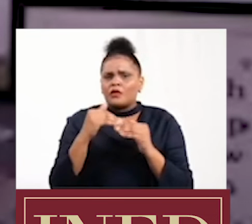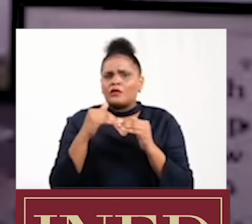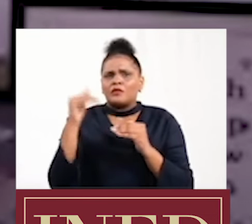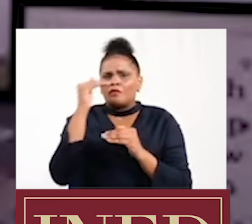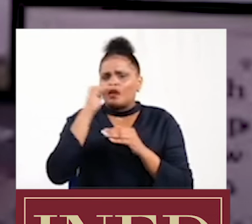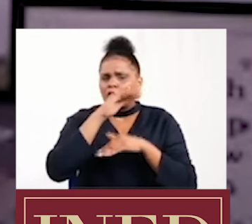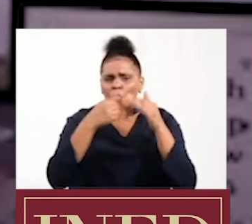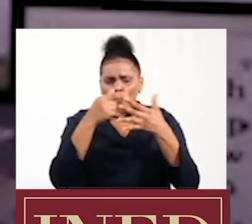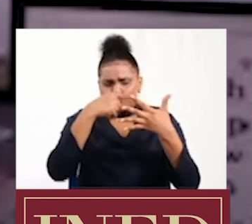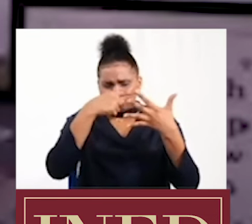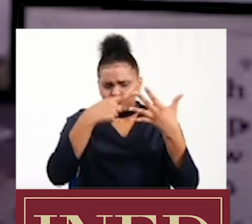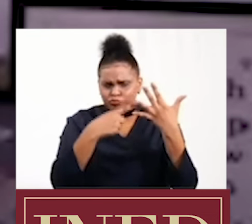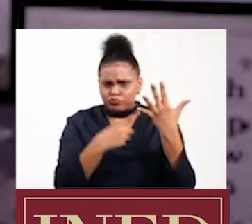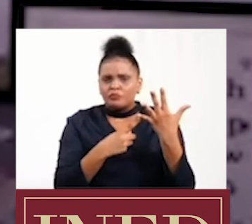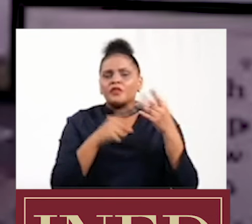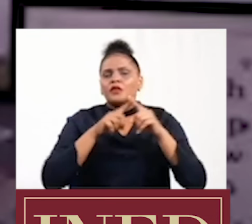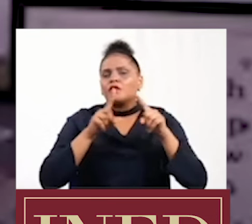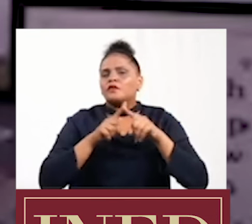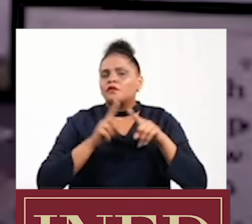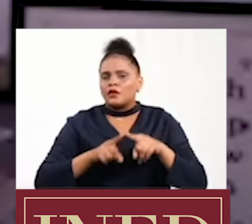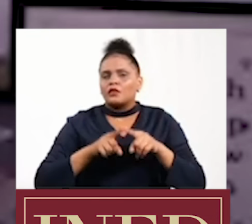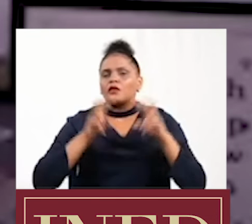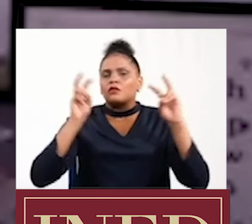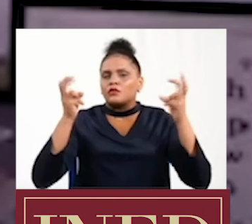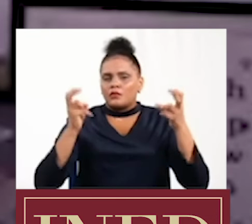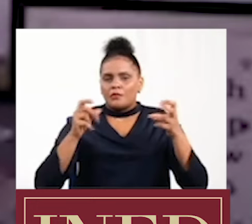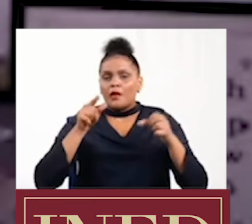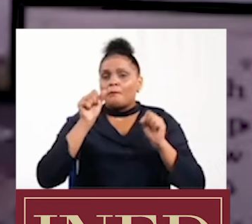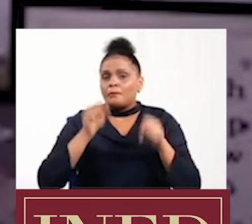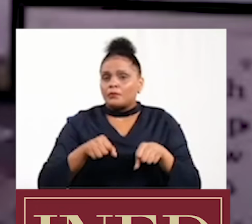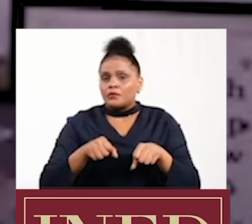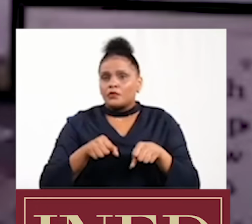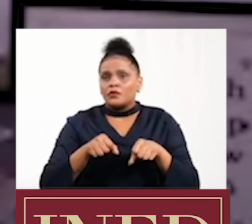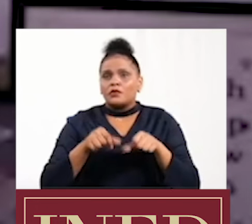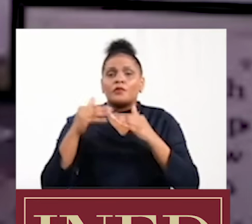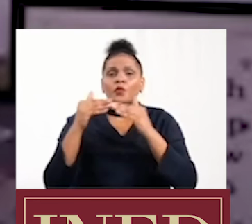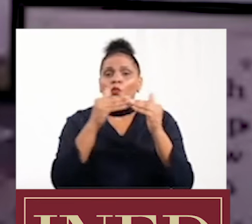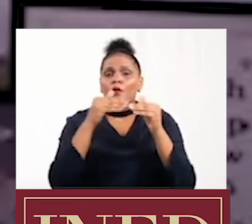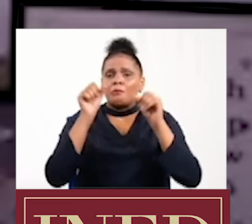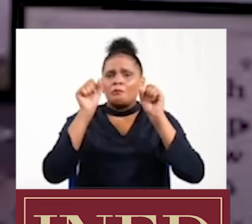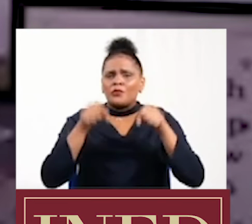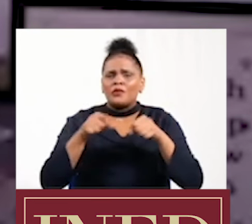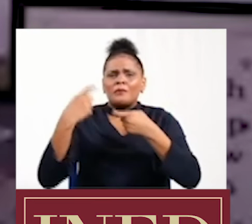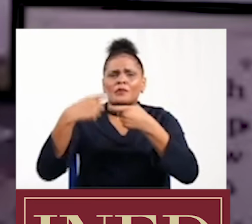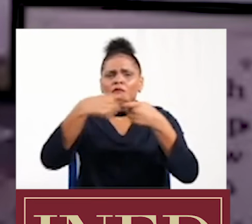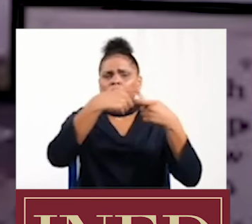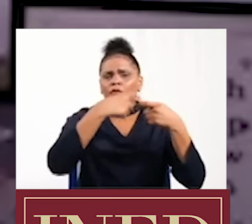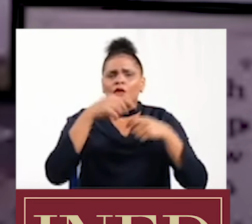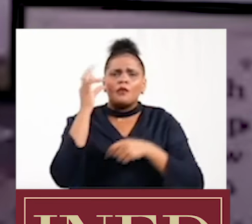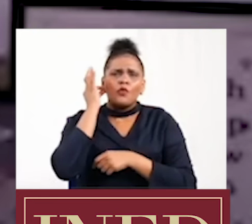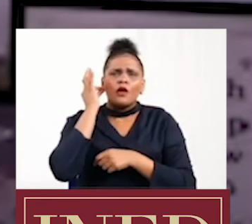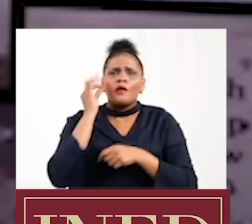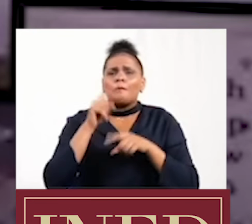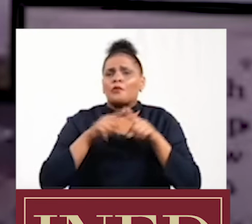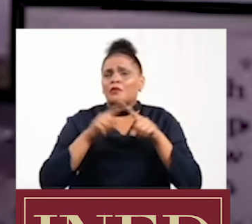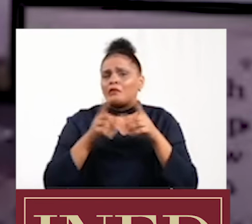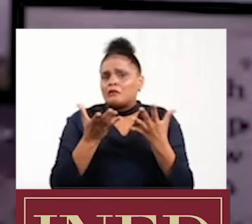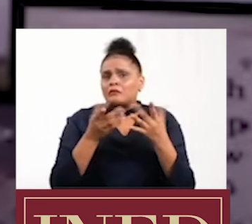denominaciones es decir en todas las esferas de su actividad respecto de iguales posibilidades de participación de las mujeres porque